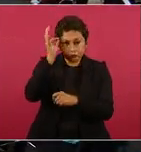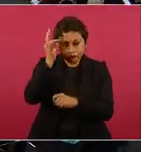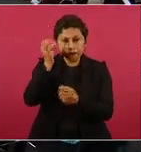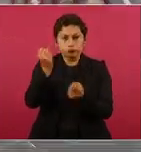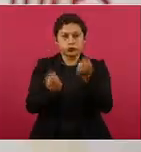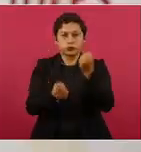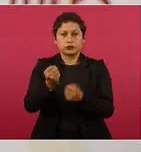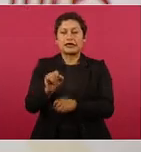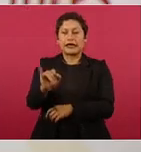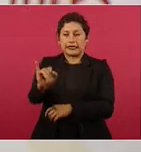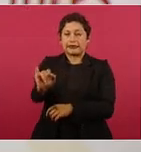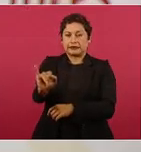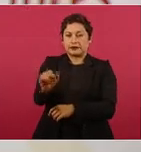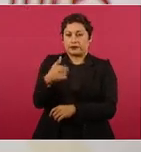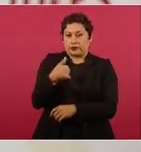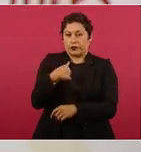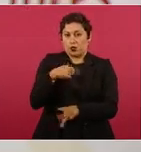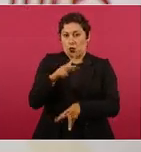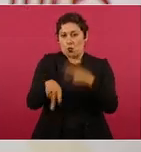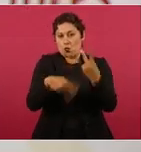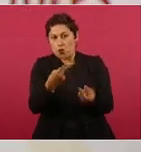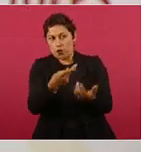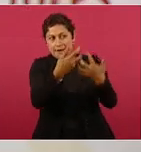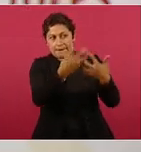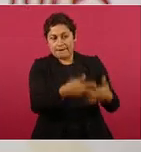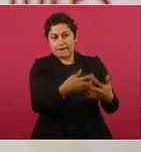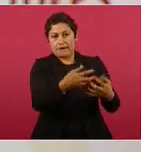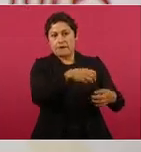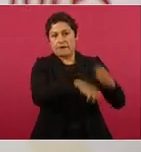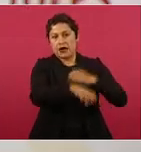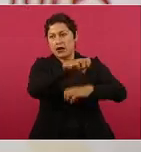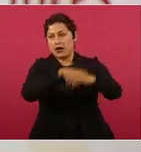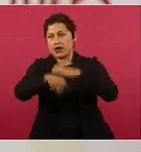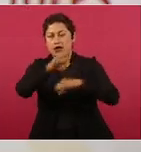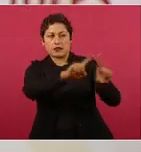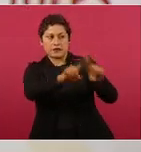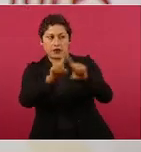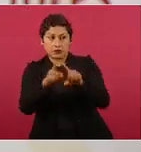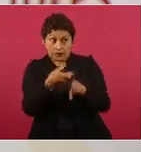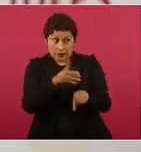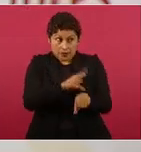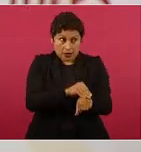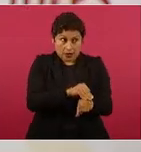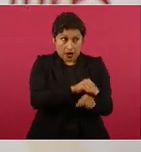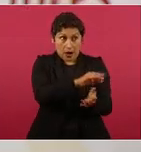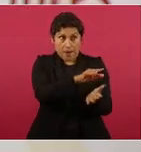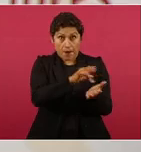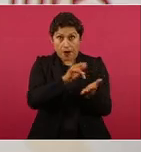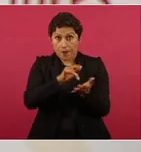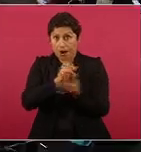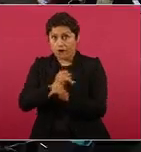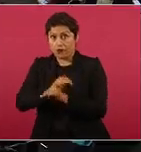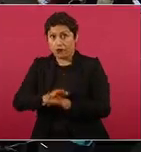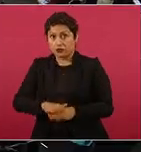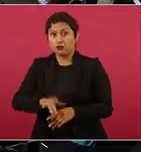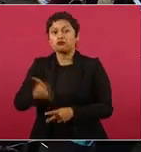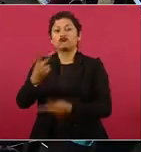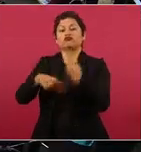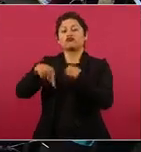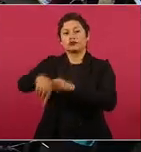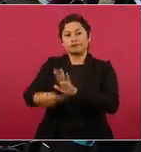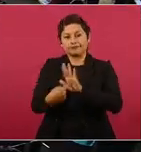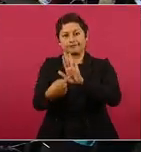eso con mucho gusto, le pregunto acá a las empresas que me dan autorización y si me invita el presidente lo traigo para informárselo a ustedes.